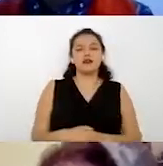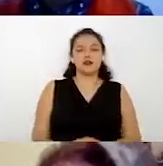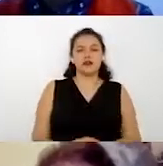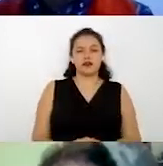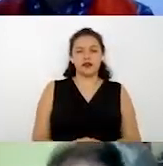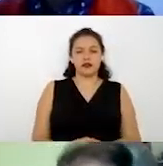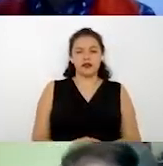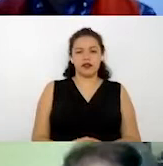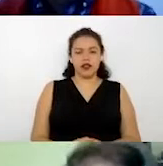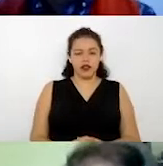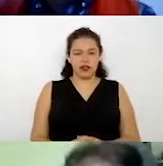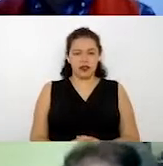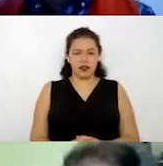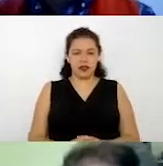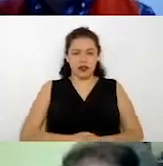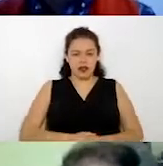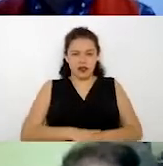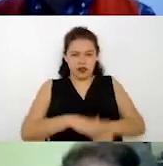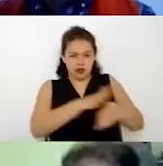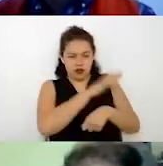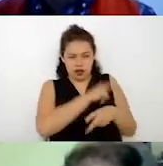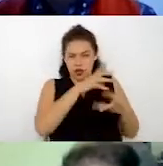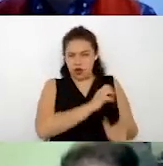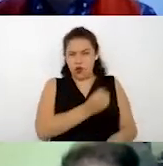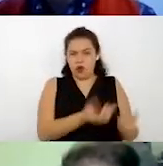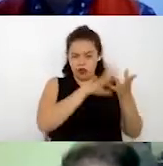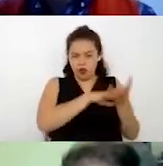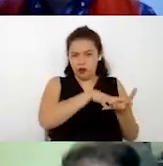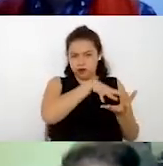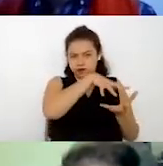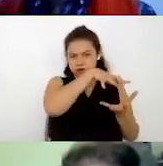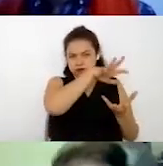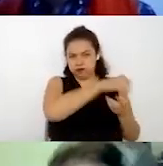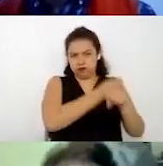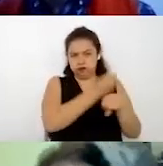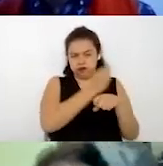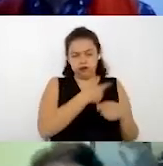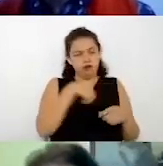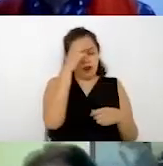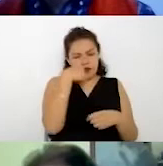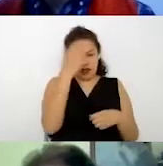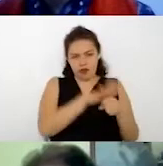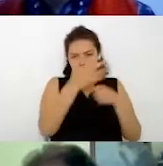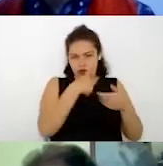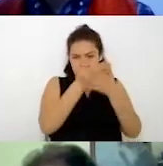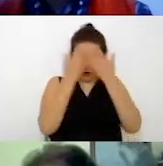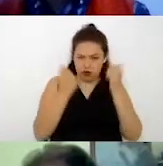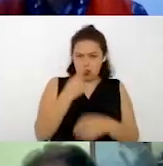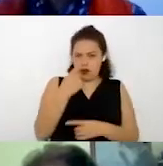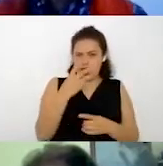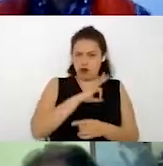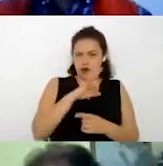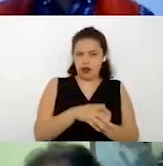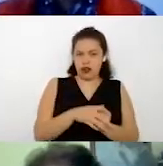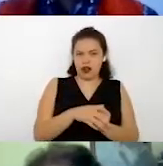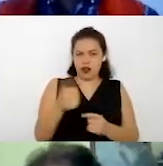¿Por qué no nos permite medir el volumen que está perdiendo de sangre? Ok, podría ser una. ¿Alguien